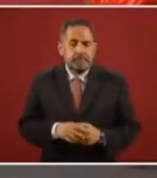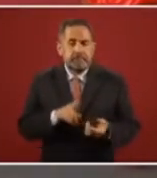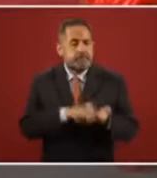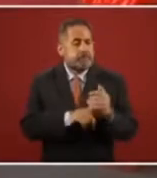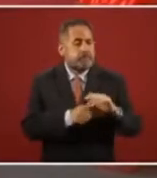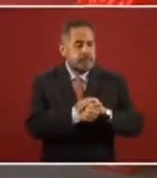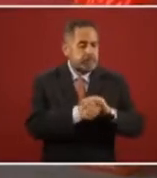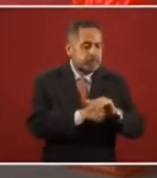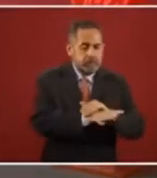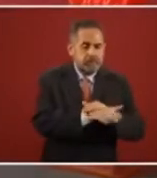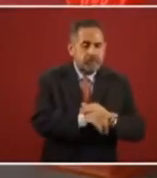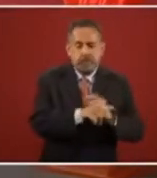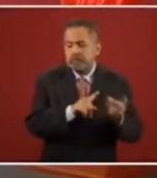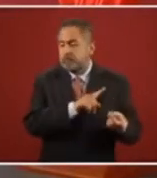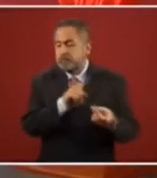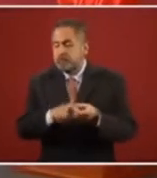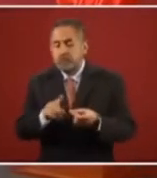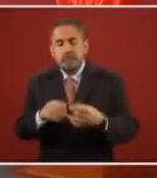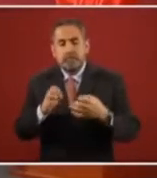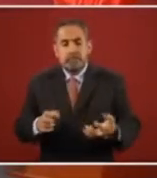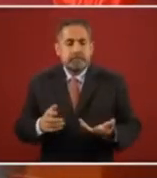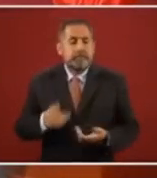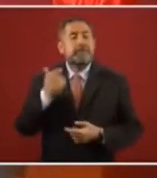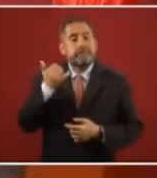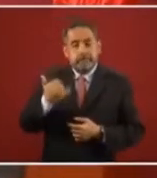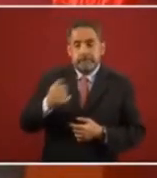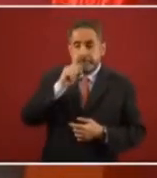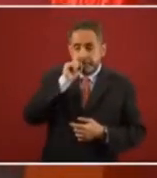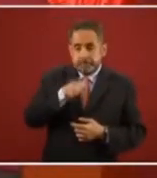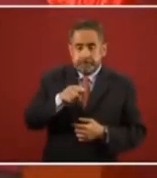y esa decisión